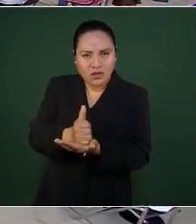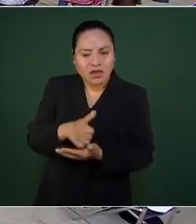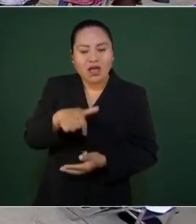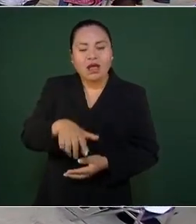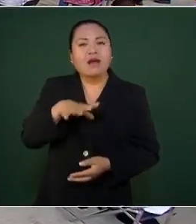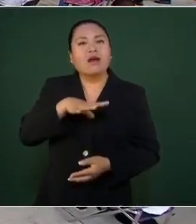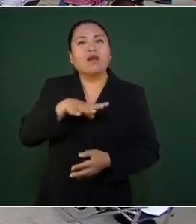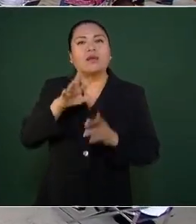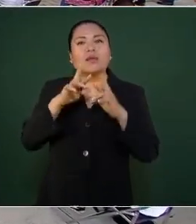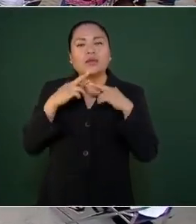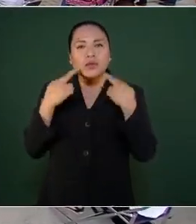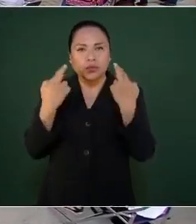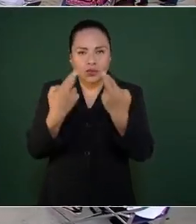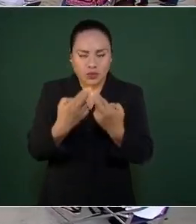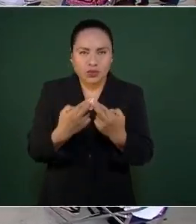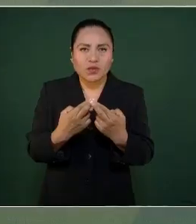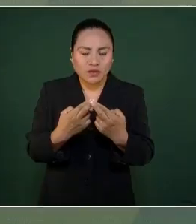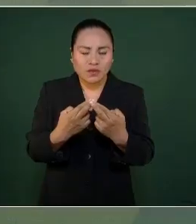reunión